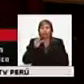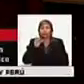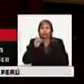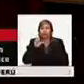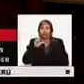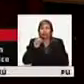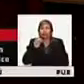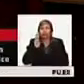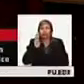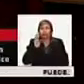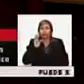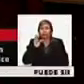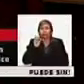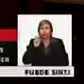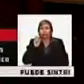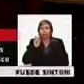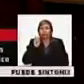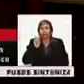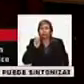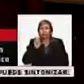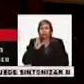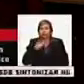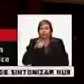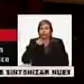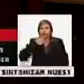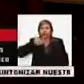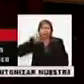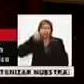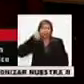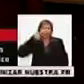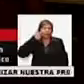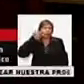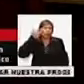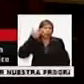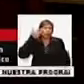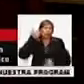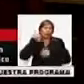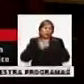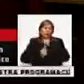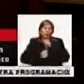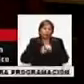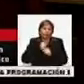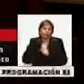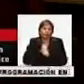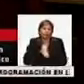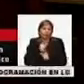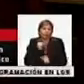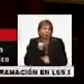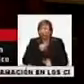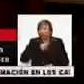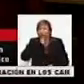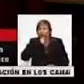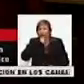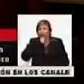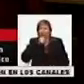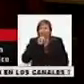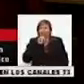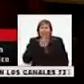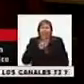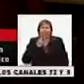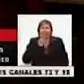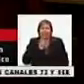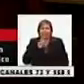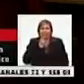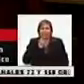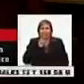Bocángel, con quienes nos conocemos hace muchos años. No estamos viejos, sino usaditos nada